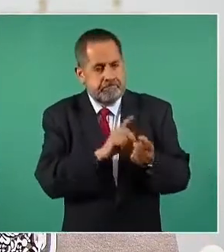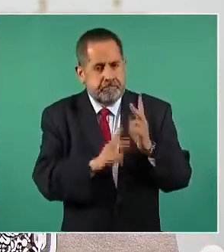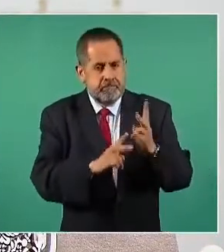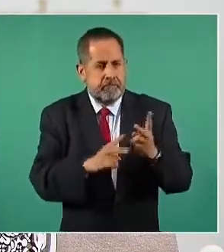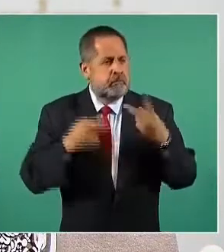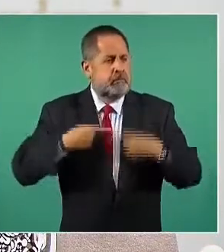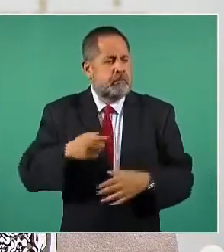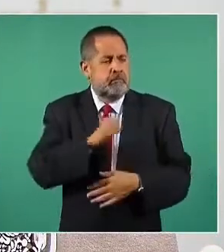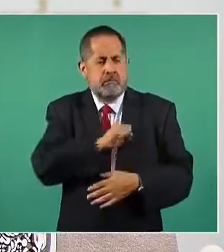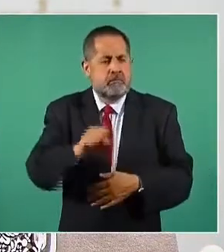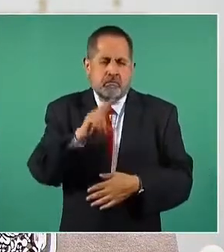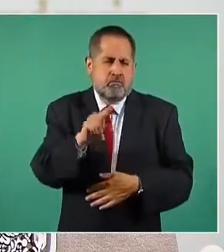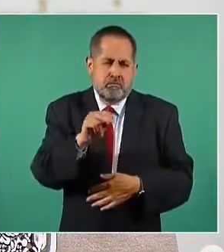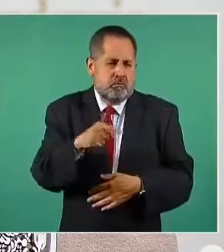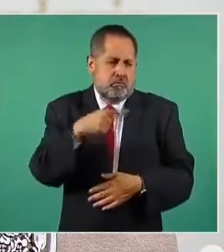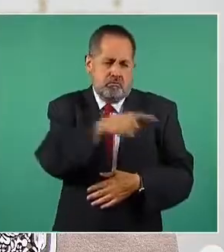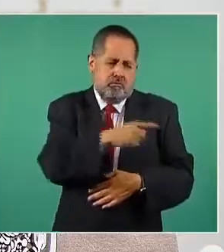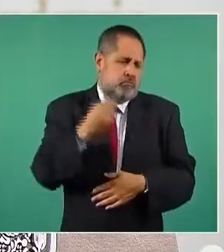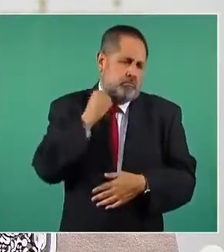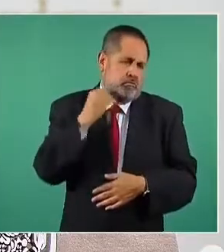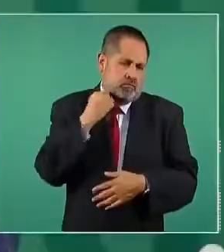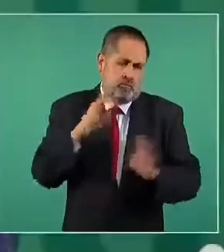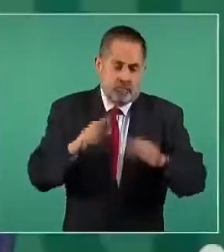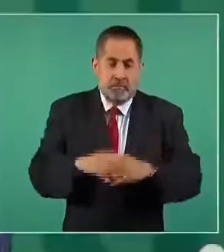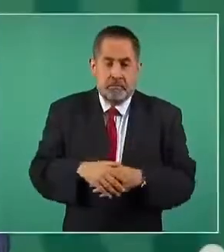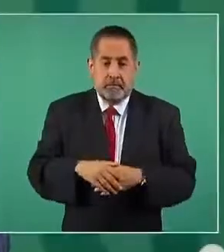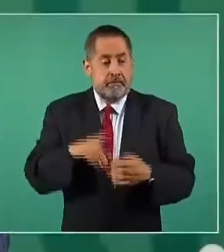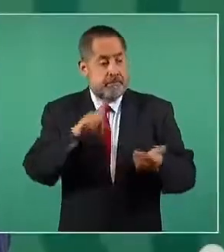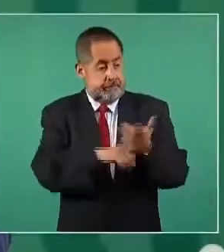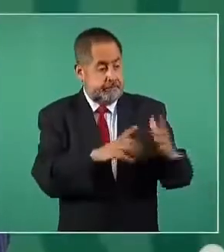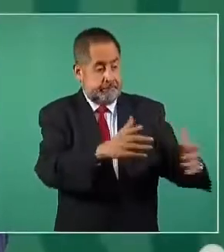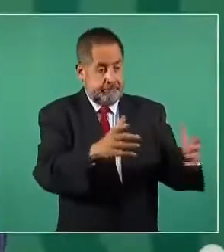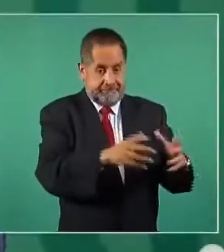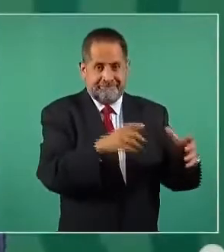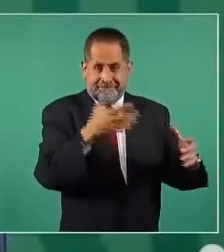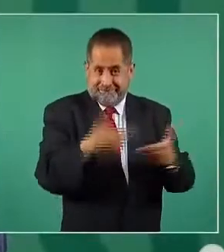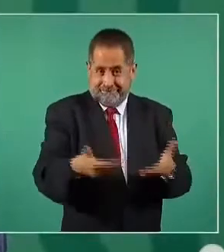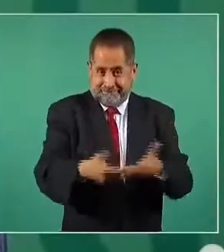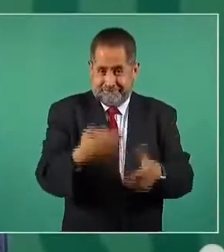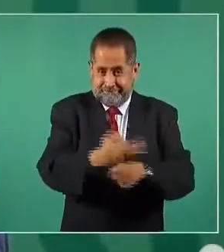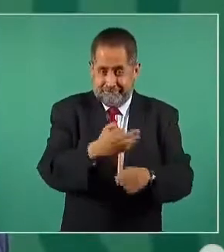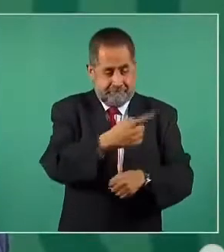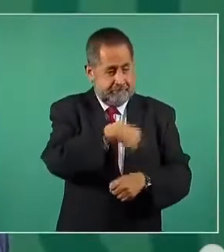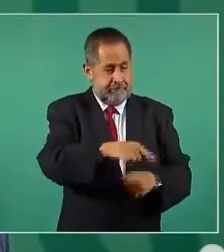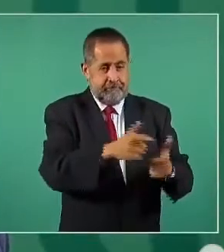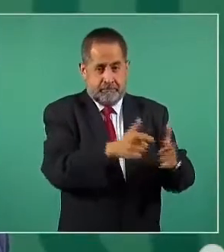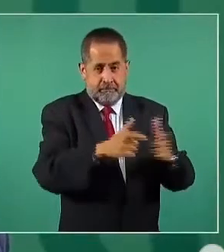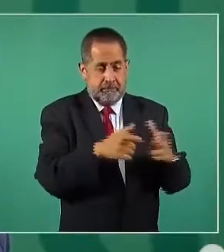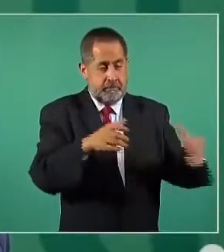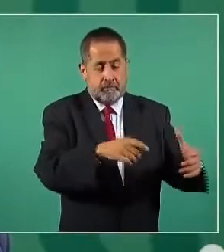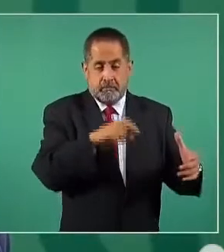no era mala persona. Es que estos que estamos enfrentando nosotros